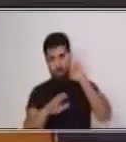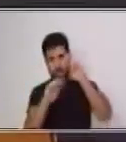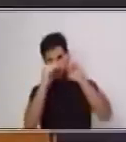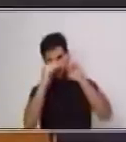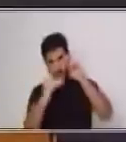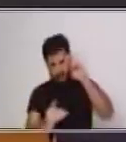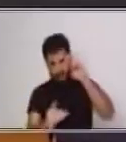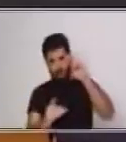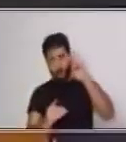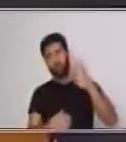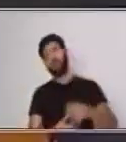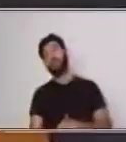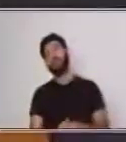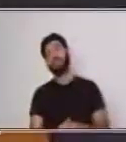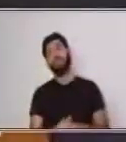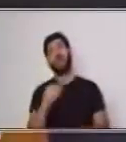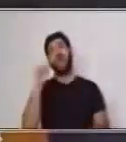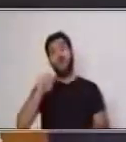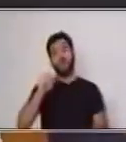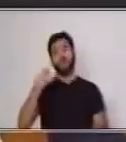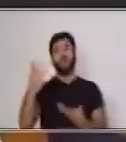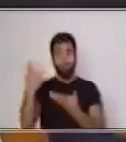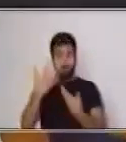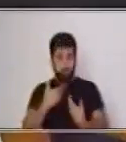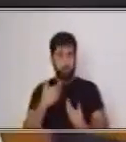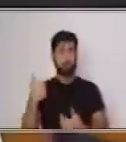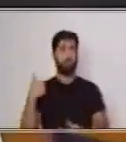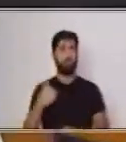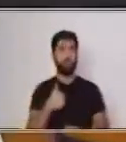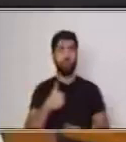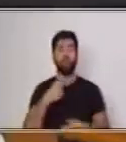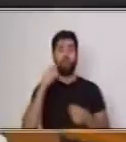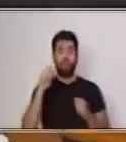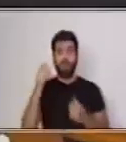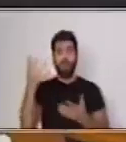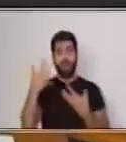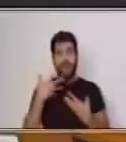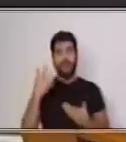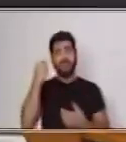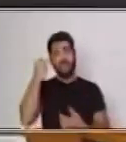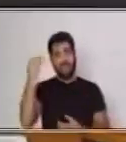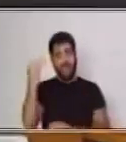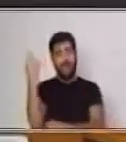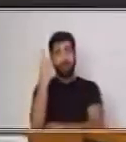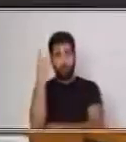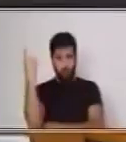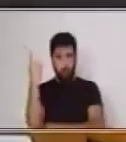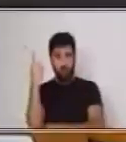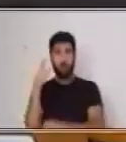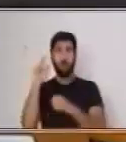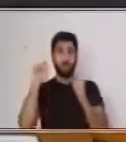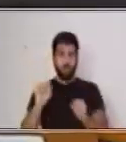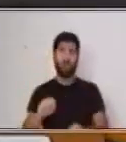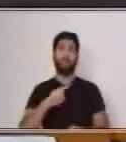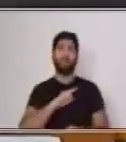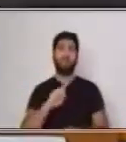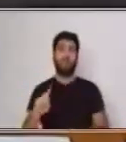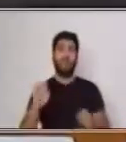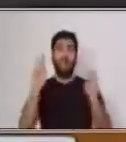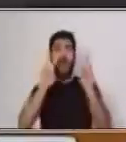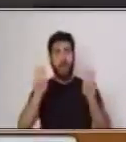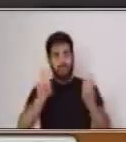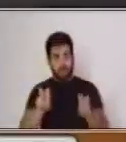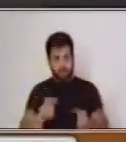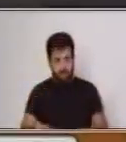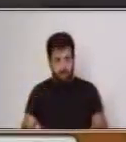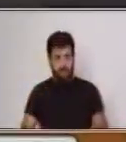párrafos analizantes nos van a presentar la idea principal al inicio, como estaba en este ejemplo, al